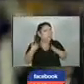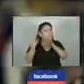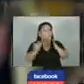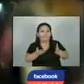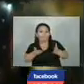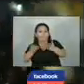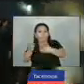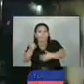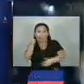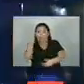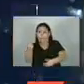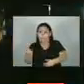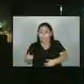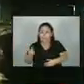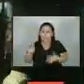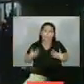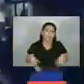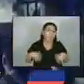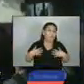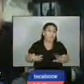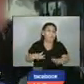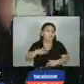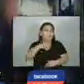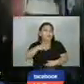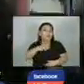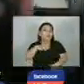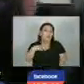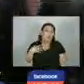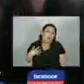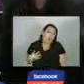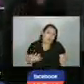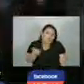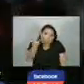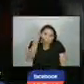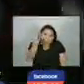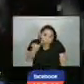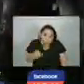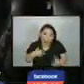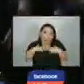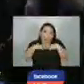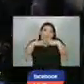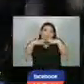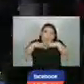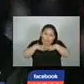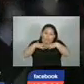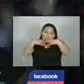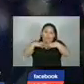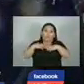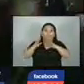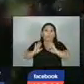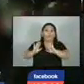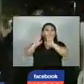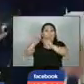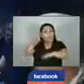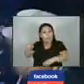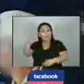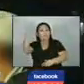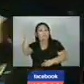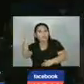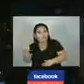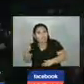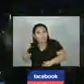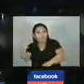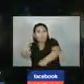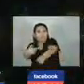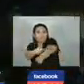con un cuadro de prácticamente deshidratación y asfixia afortunadamente se encuentra recuperando